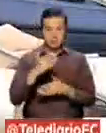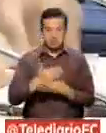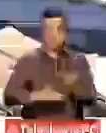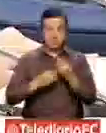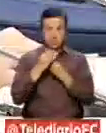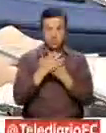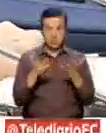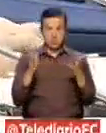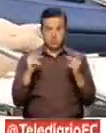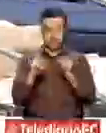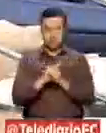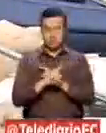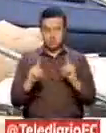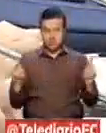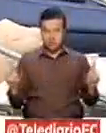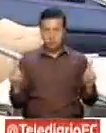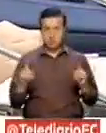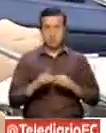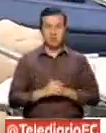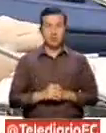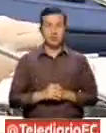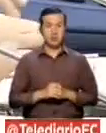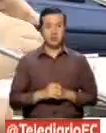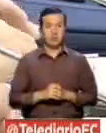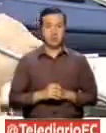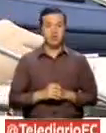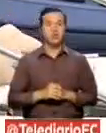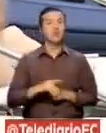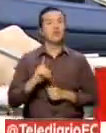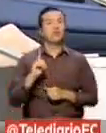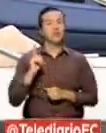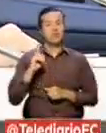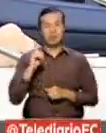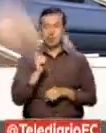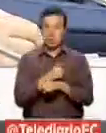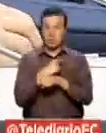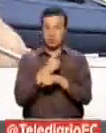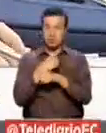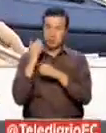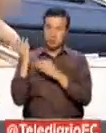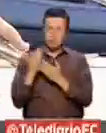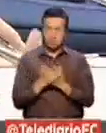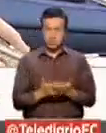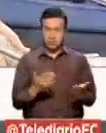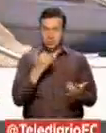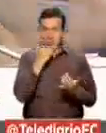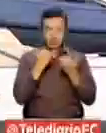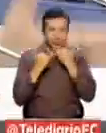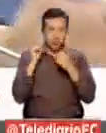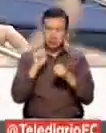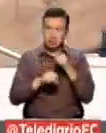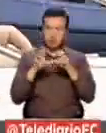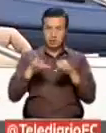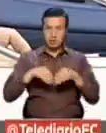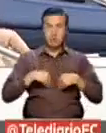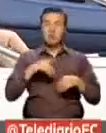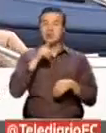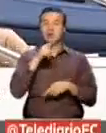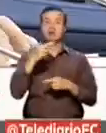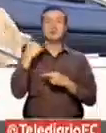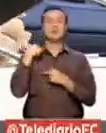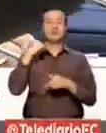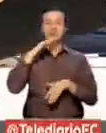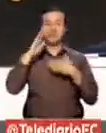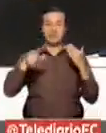No debieron haber recibido los helicópteros que vinieron con falencias. ¿Responsable de quién es?